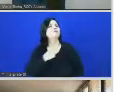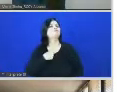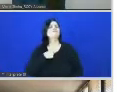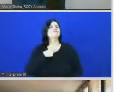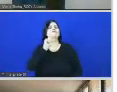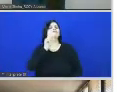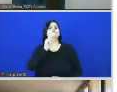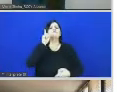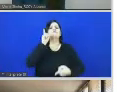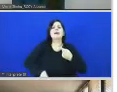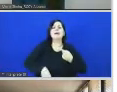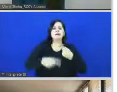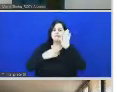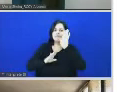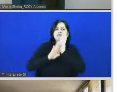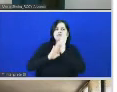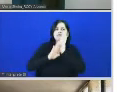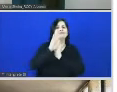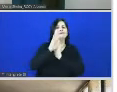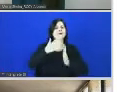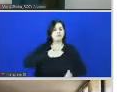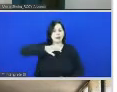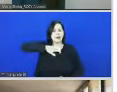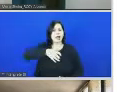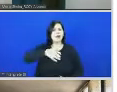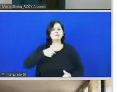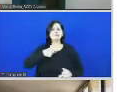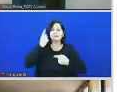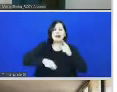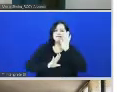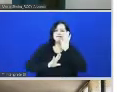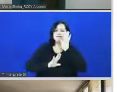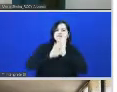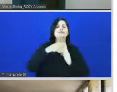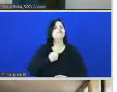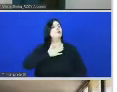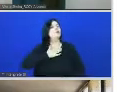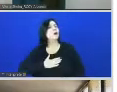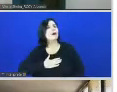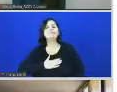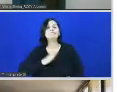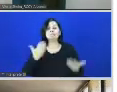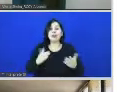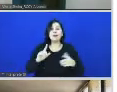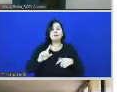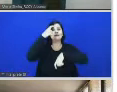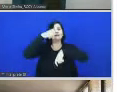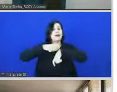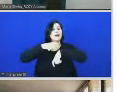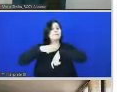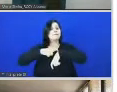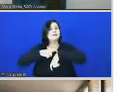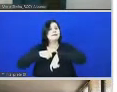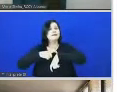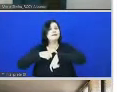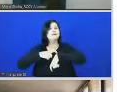yo te diría tres cosas. La primera razón del por qué no hemos avanzado es porque no hemos